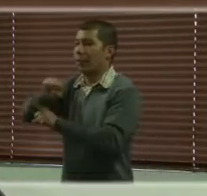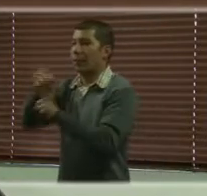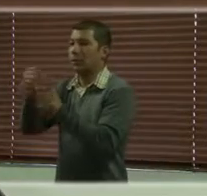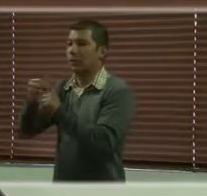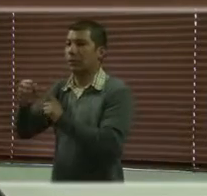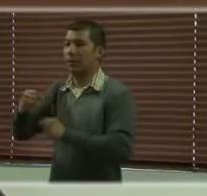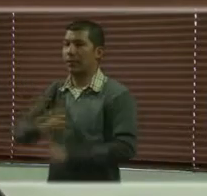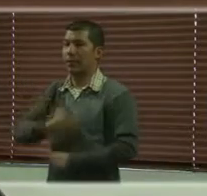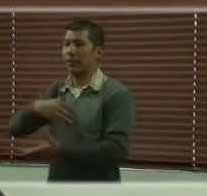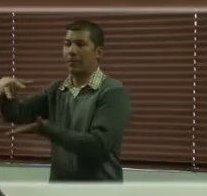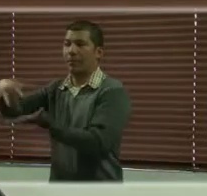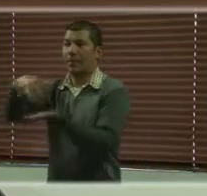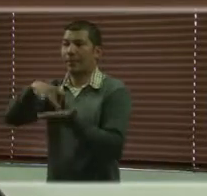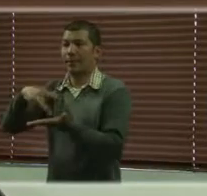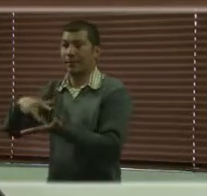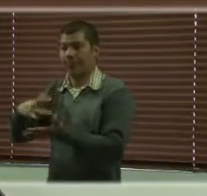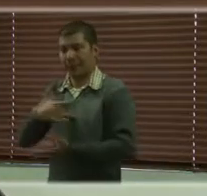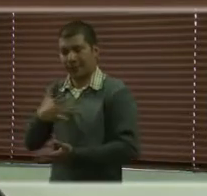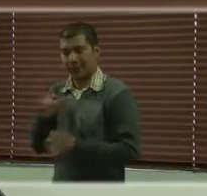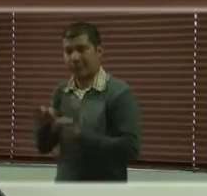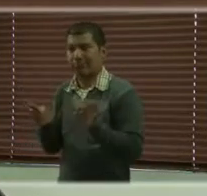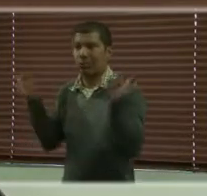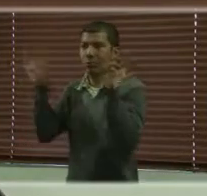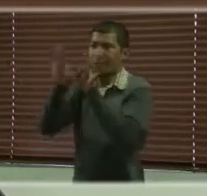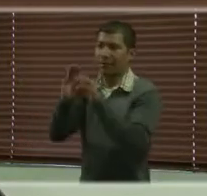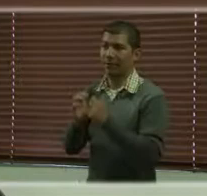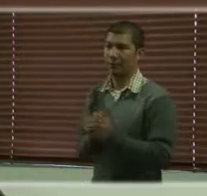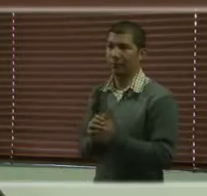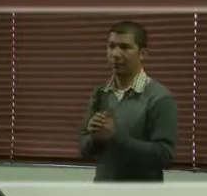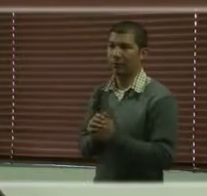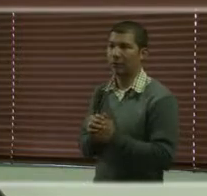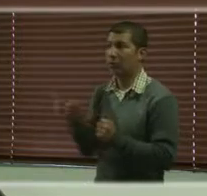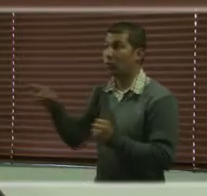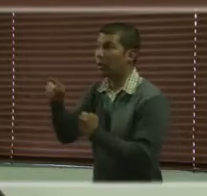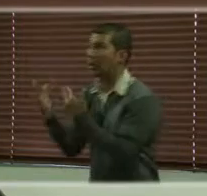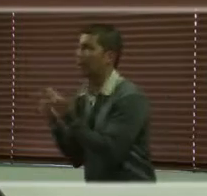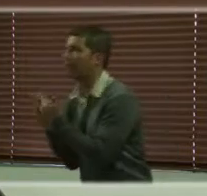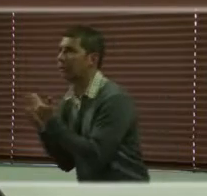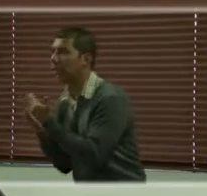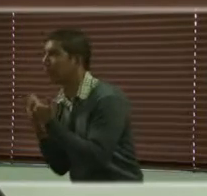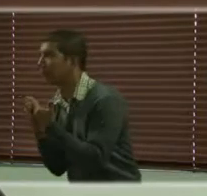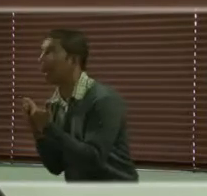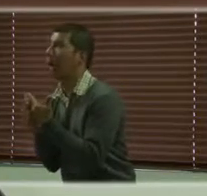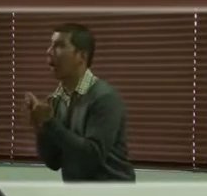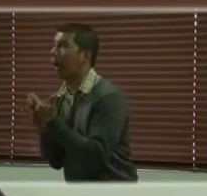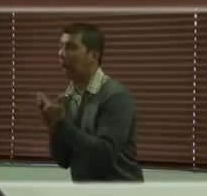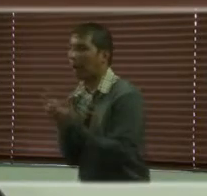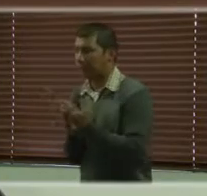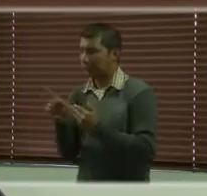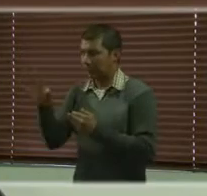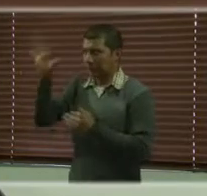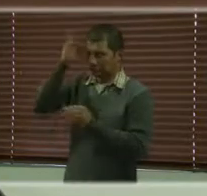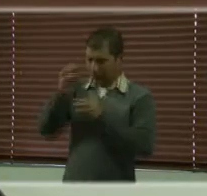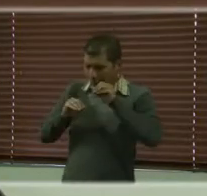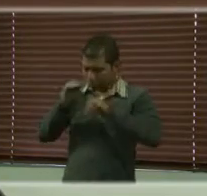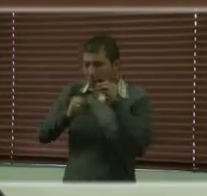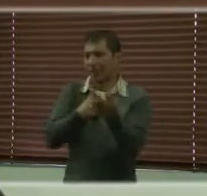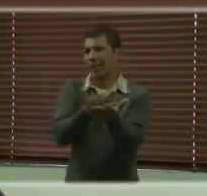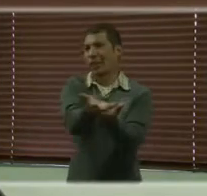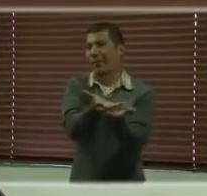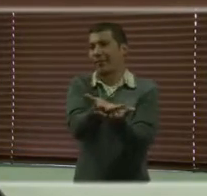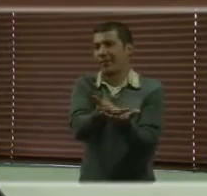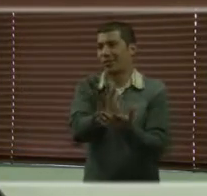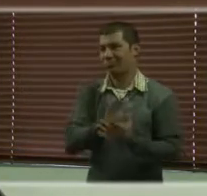muchas de las recomendaciones se hacen con base a eso porque el comité identifica